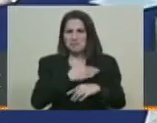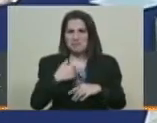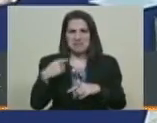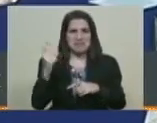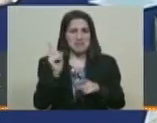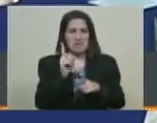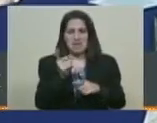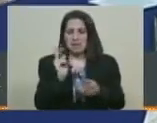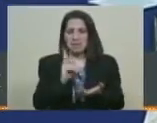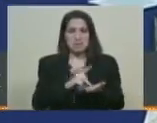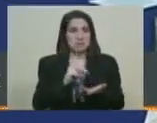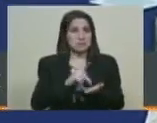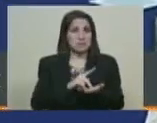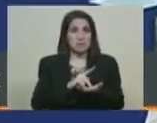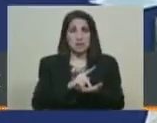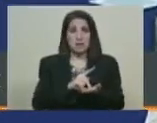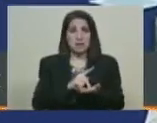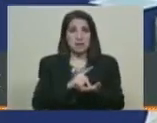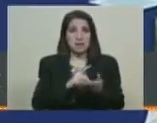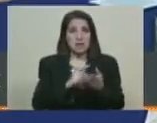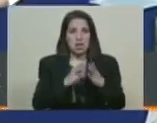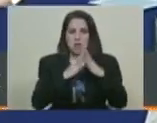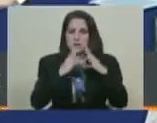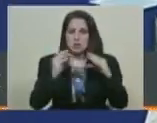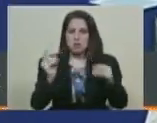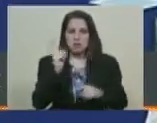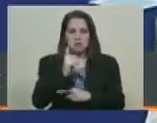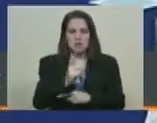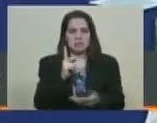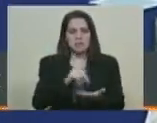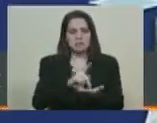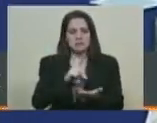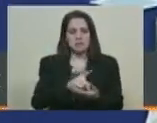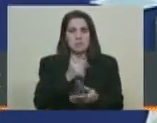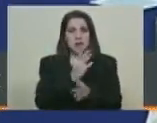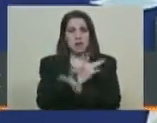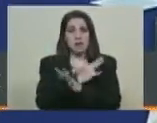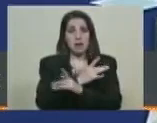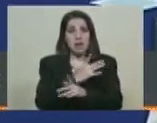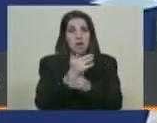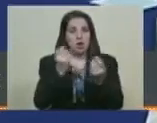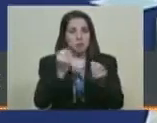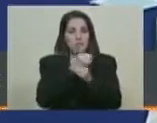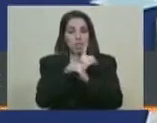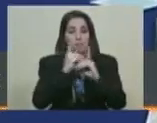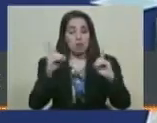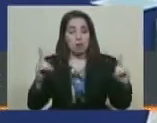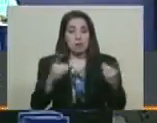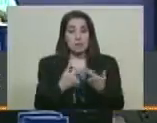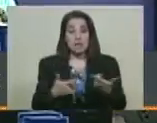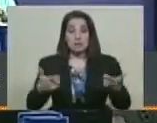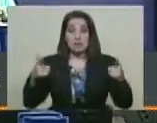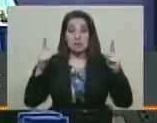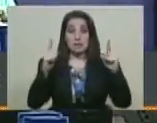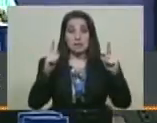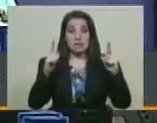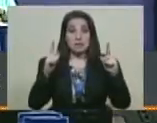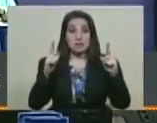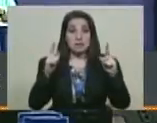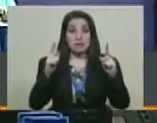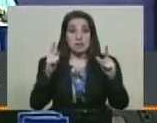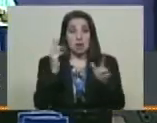Yo invito al pueblo a que juguemos a la democracia, a que juguemos el juego de la libertad, el juego de la